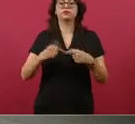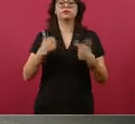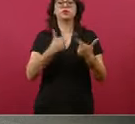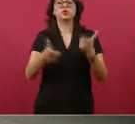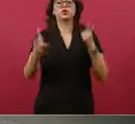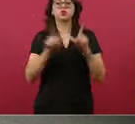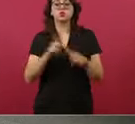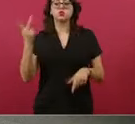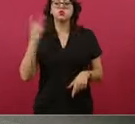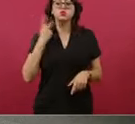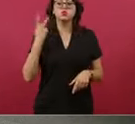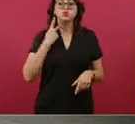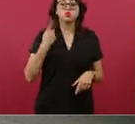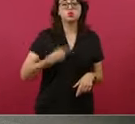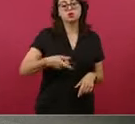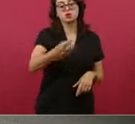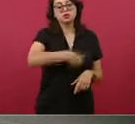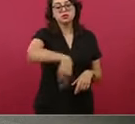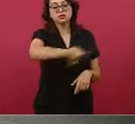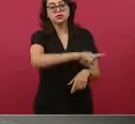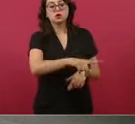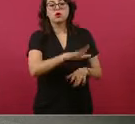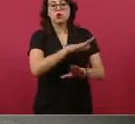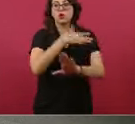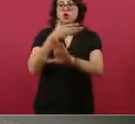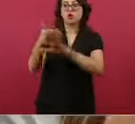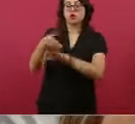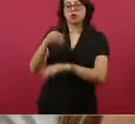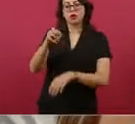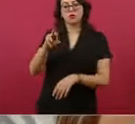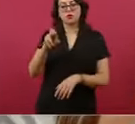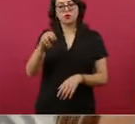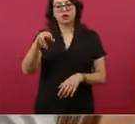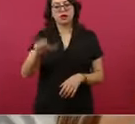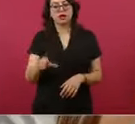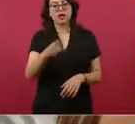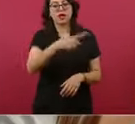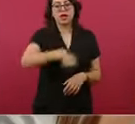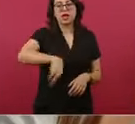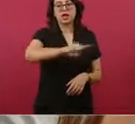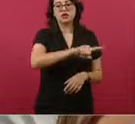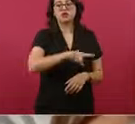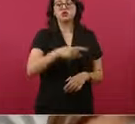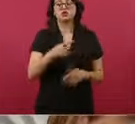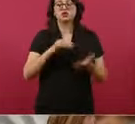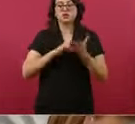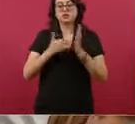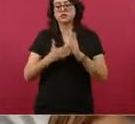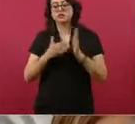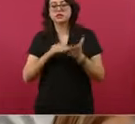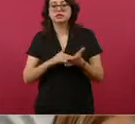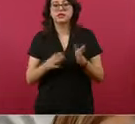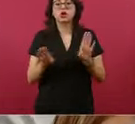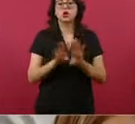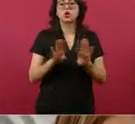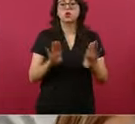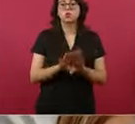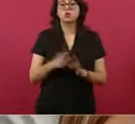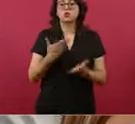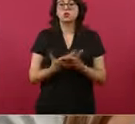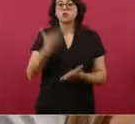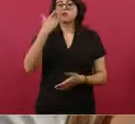habían anunciado que una de sus estrategias sería… la de interponer denuncias en contra, pues en este caso, de las